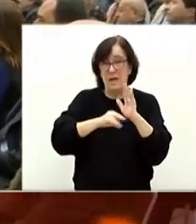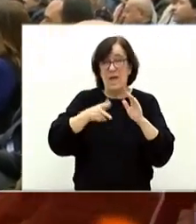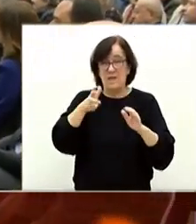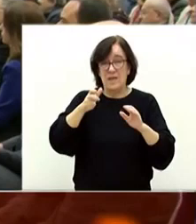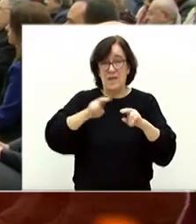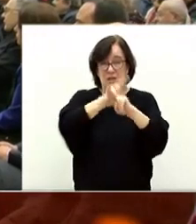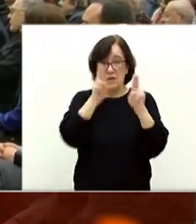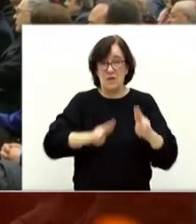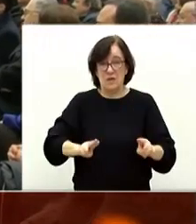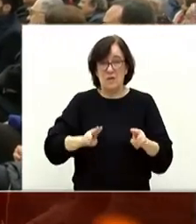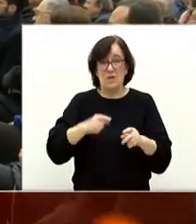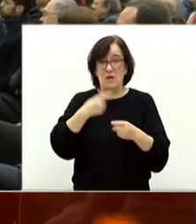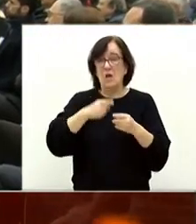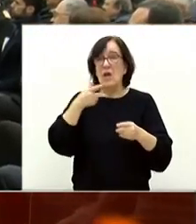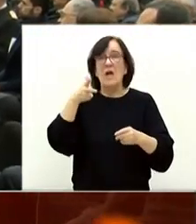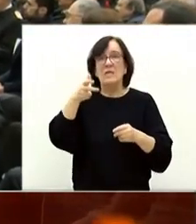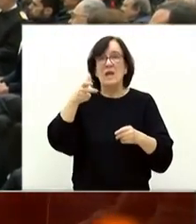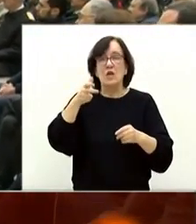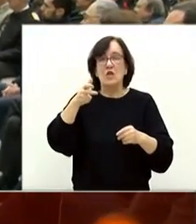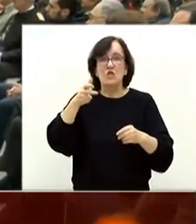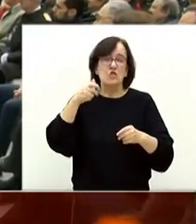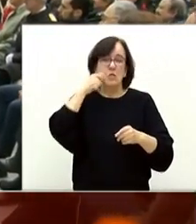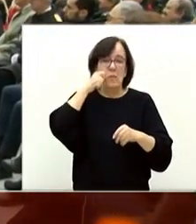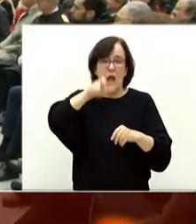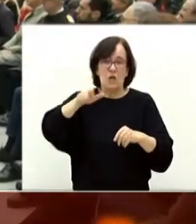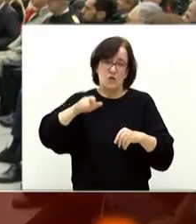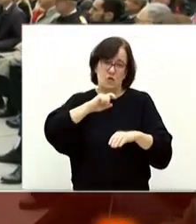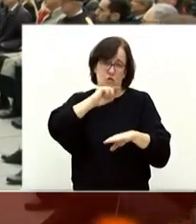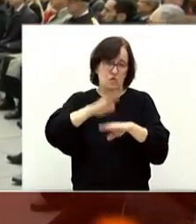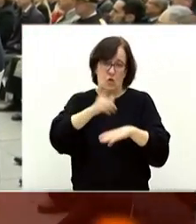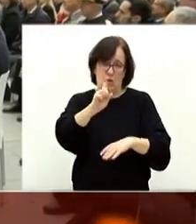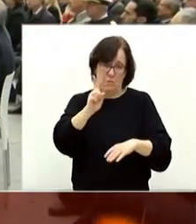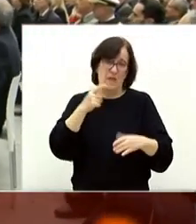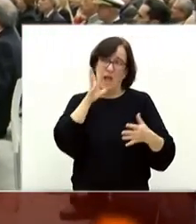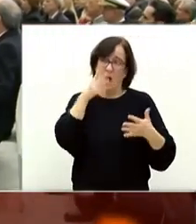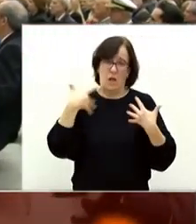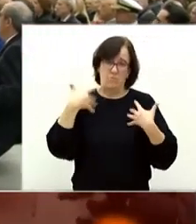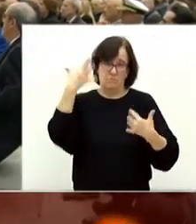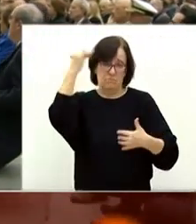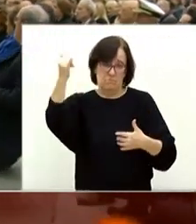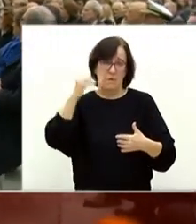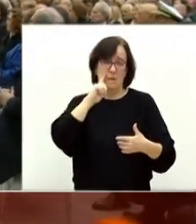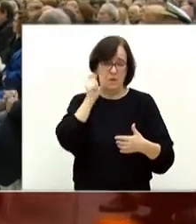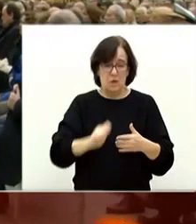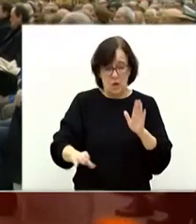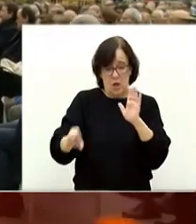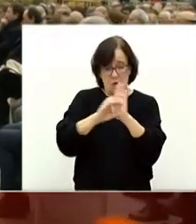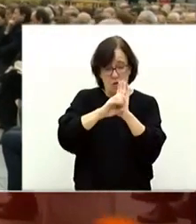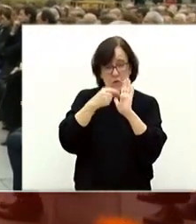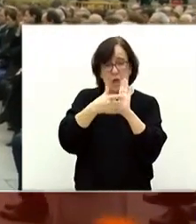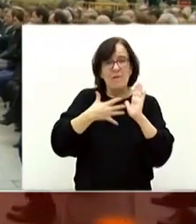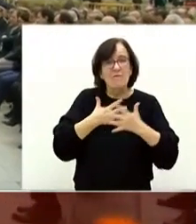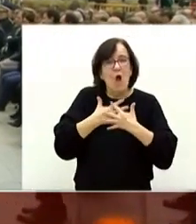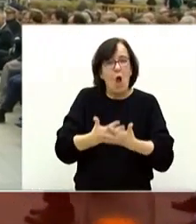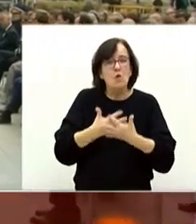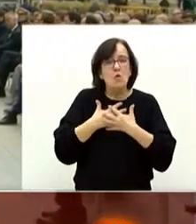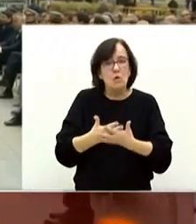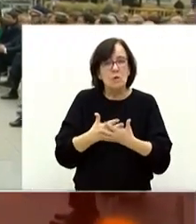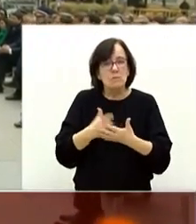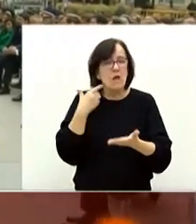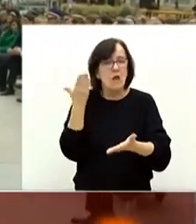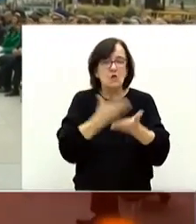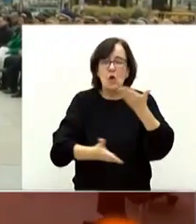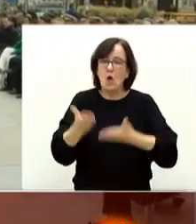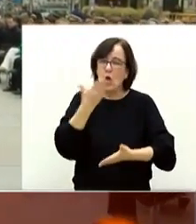la violación de los derechos humanos que sufre Ucrania. La Constitución proclama nuestra voluntad de